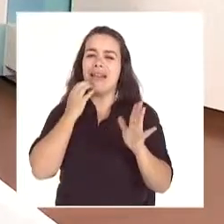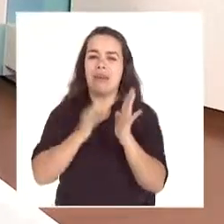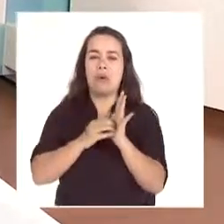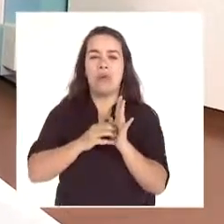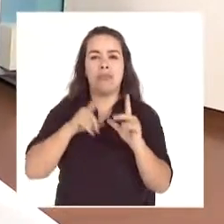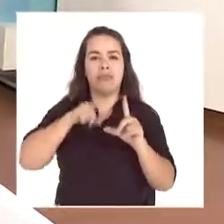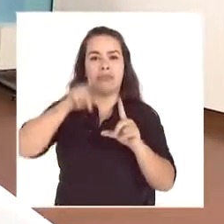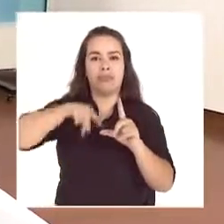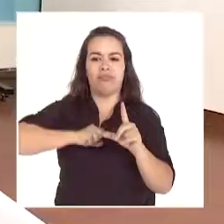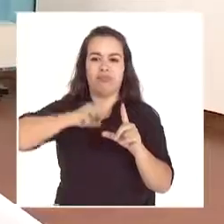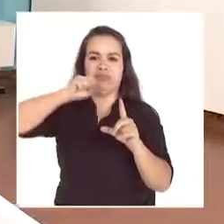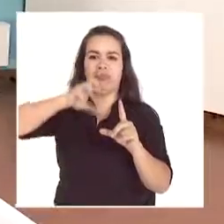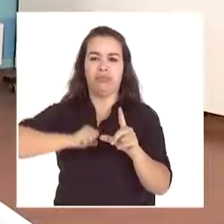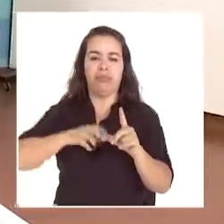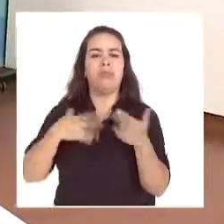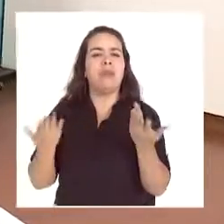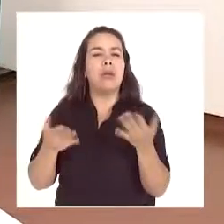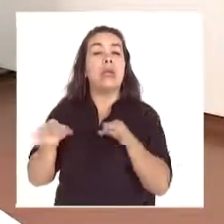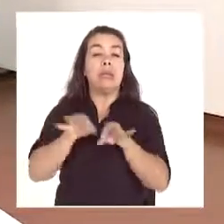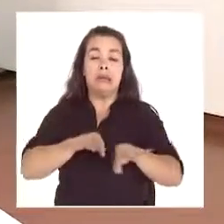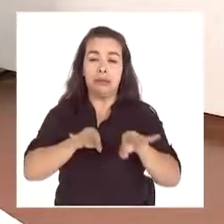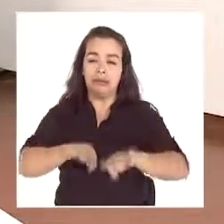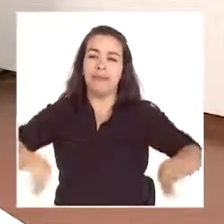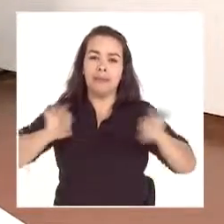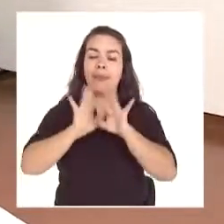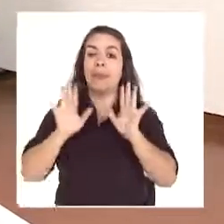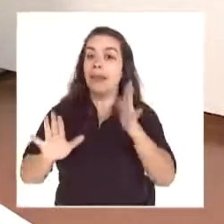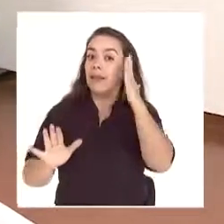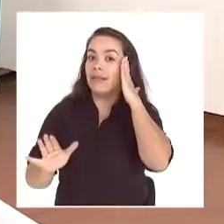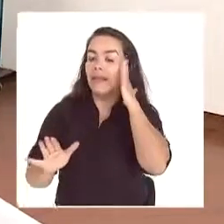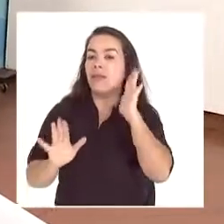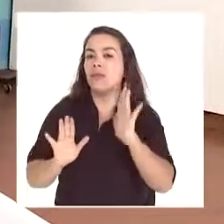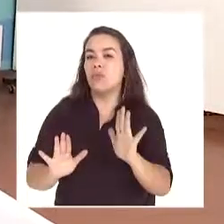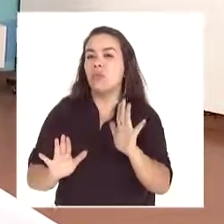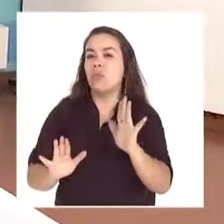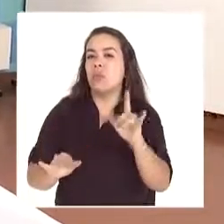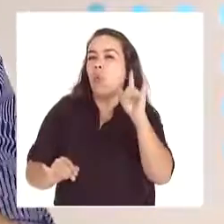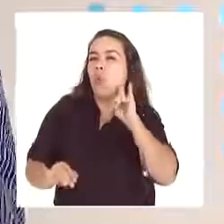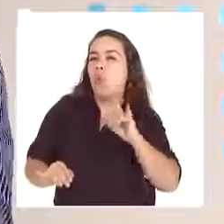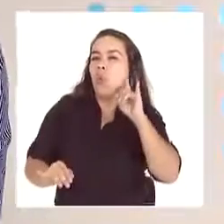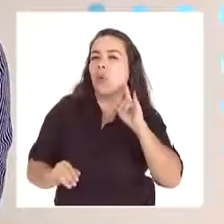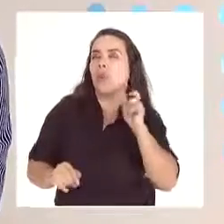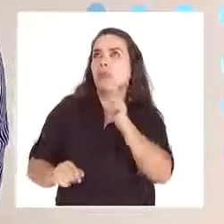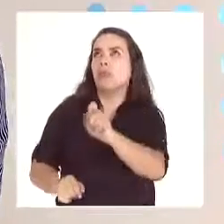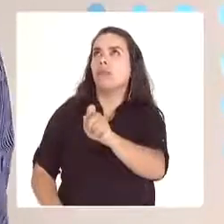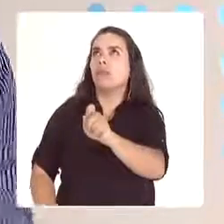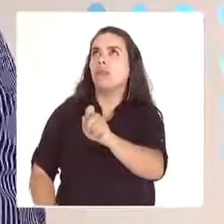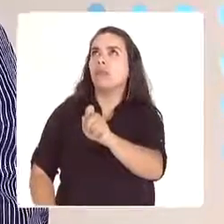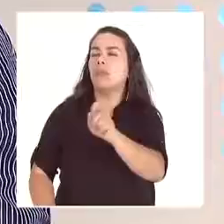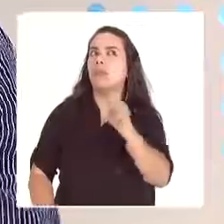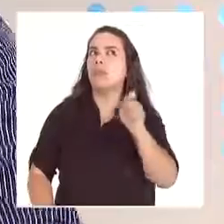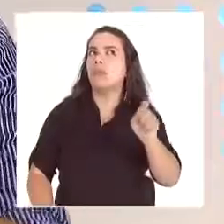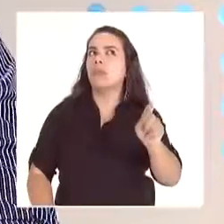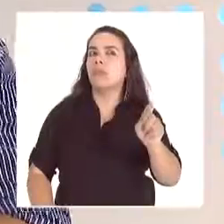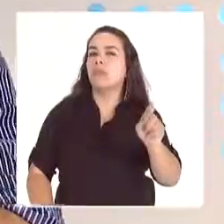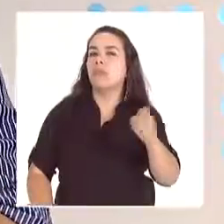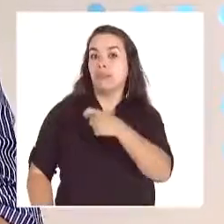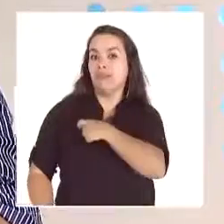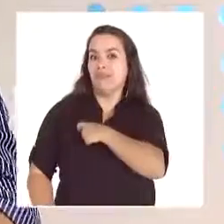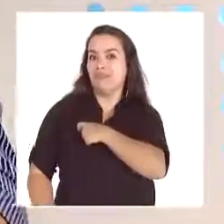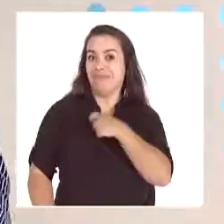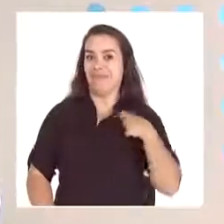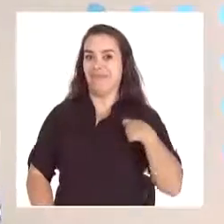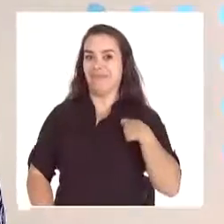porque cuando la auscultación, el oír el corazón es arrítmico, pues hace pensar